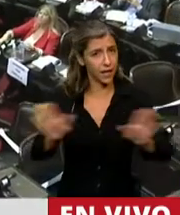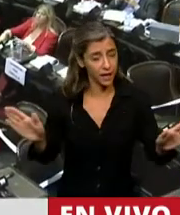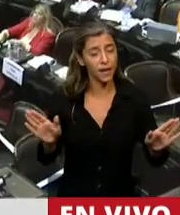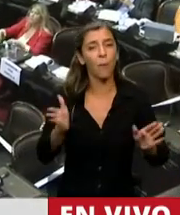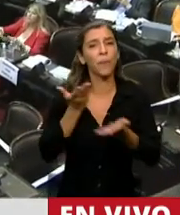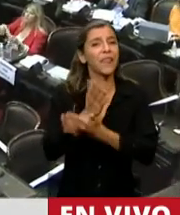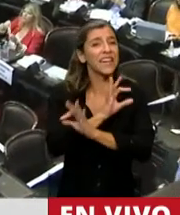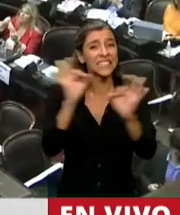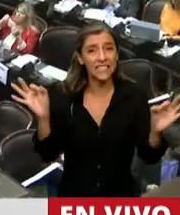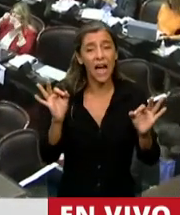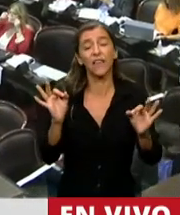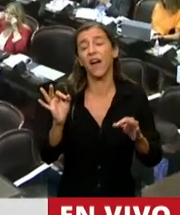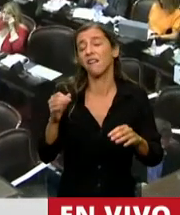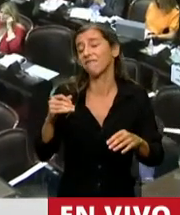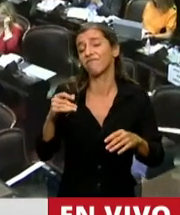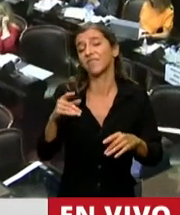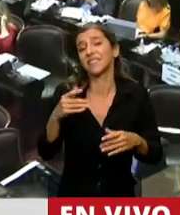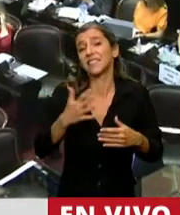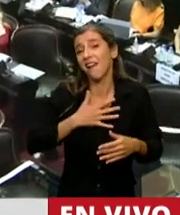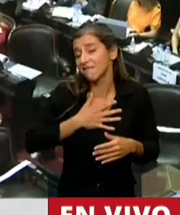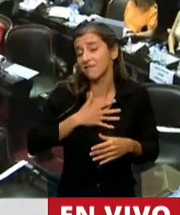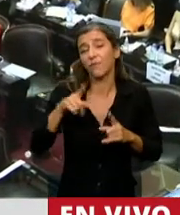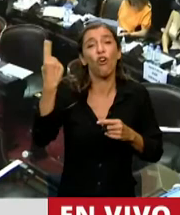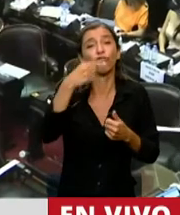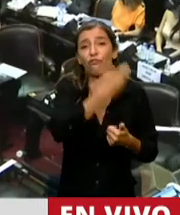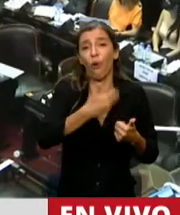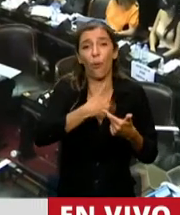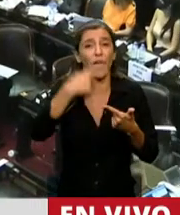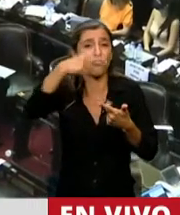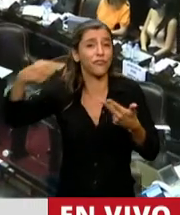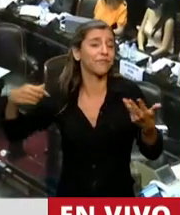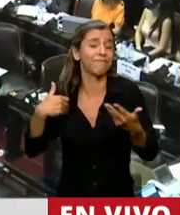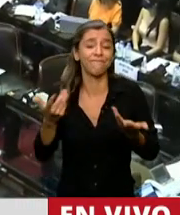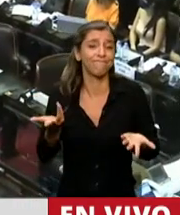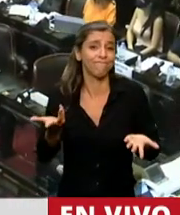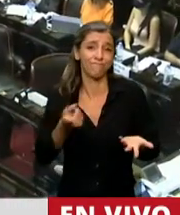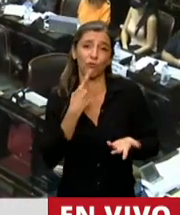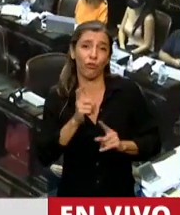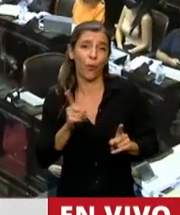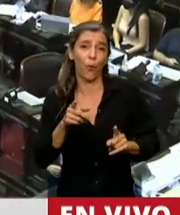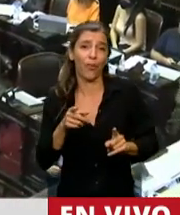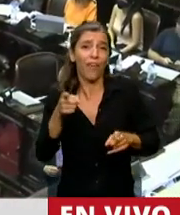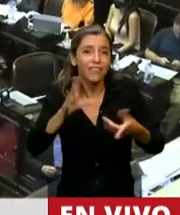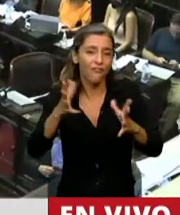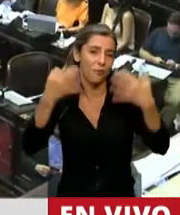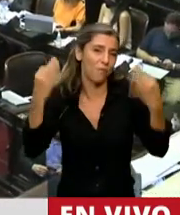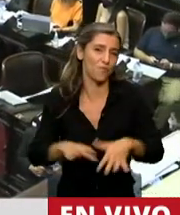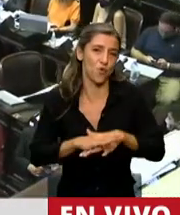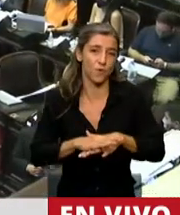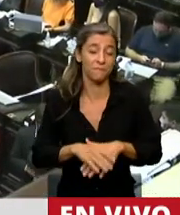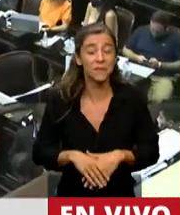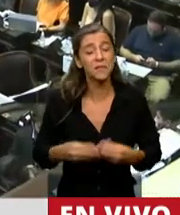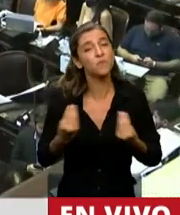no pudimos ver en estos tiempos. Por eso es que se ha dicho mucho sobre el tema de la deuda, pero no